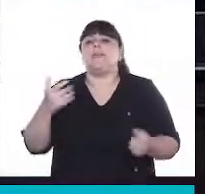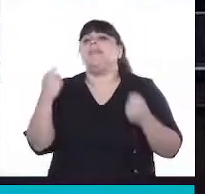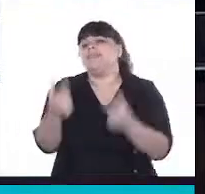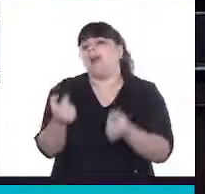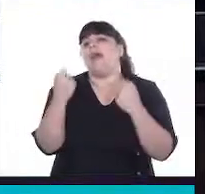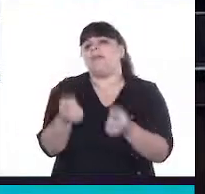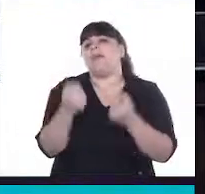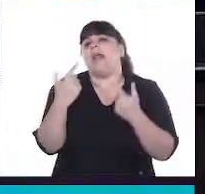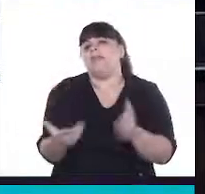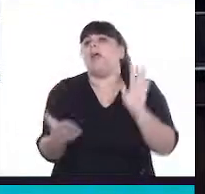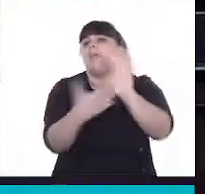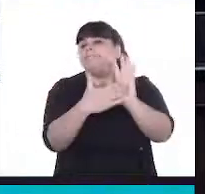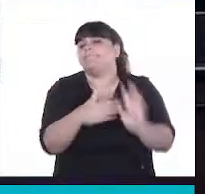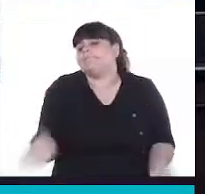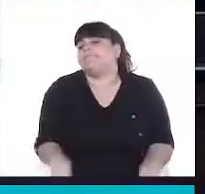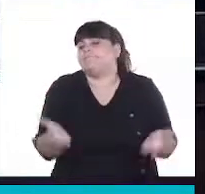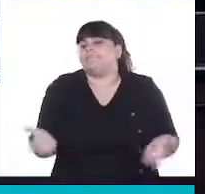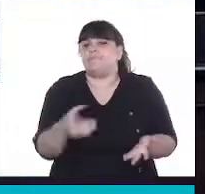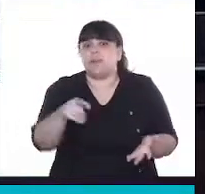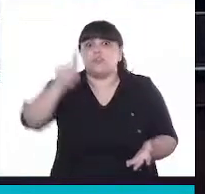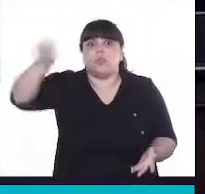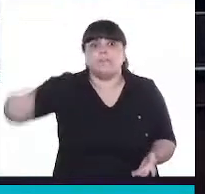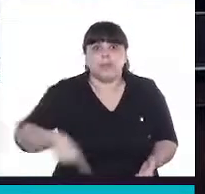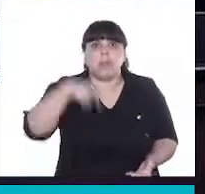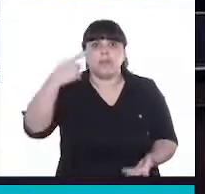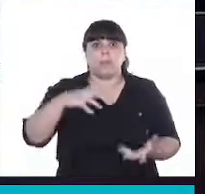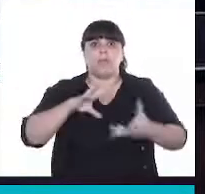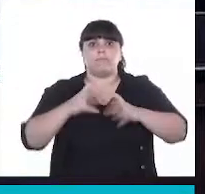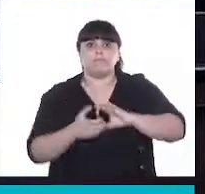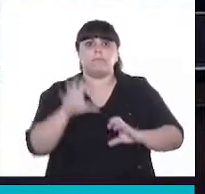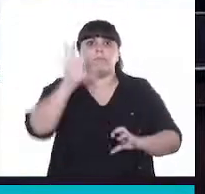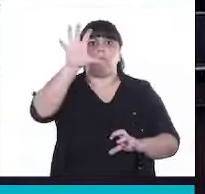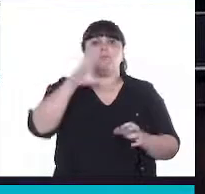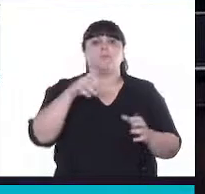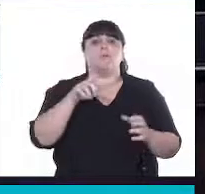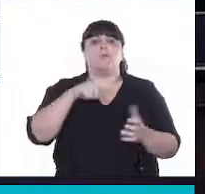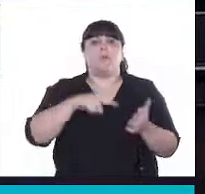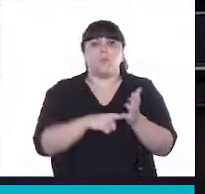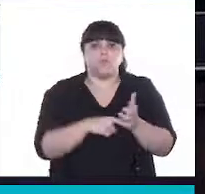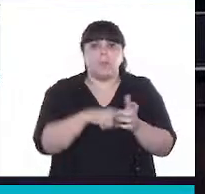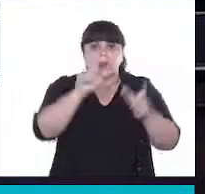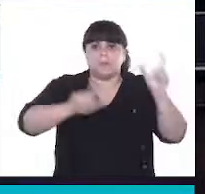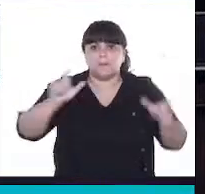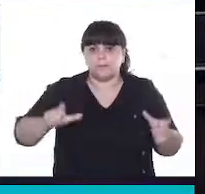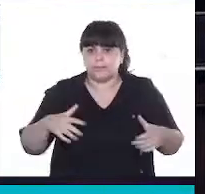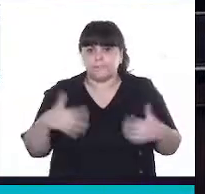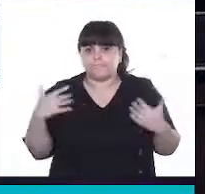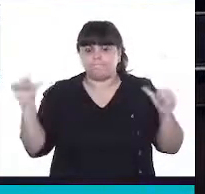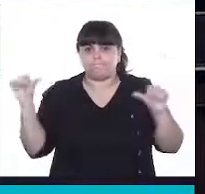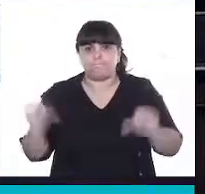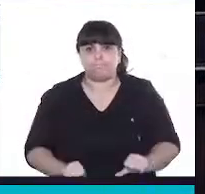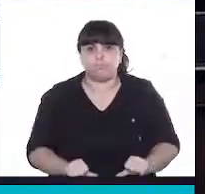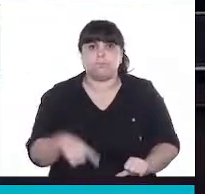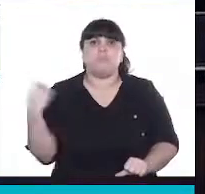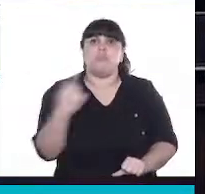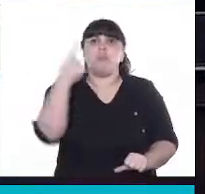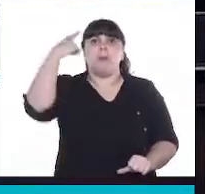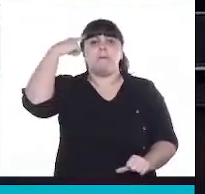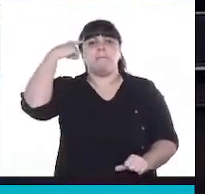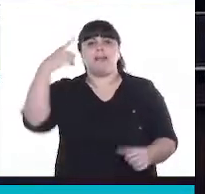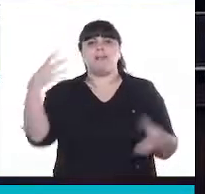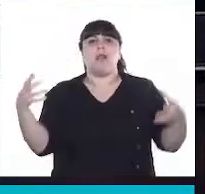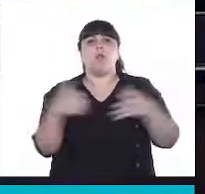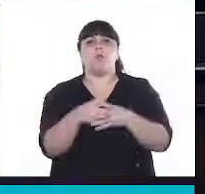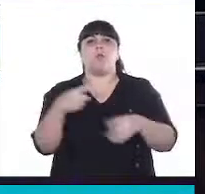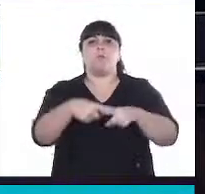tantas vidas les está costando a todos los bonaerenses porque a veces pareciera señor presidente que el cristianismo o simpatizar con los